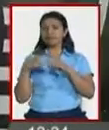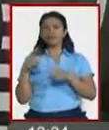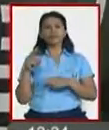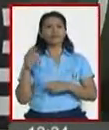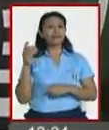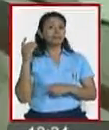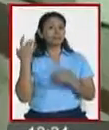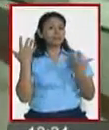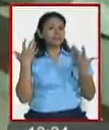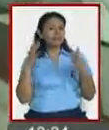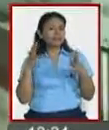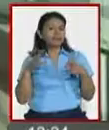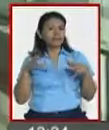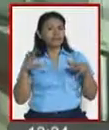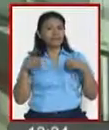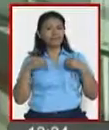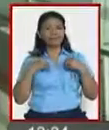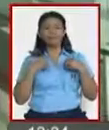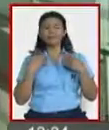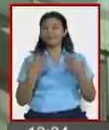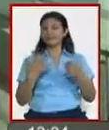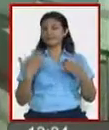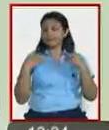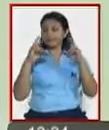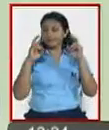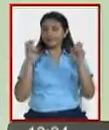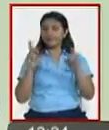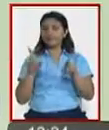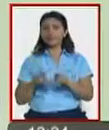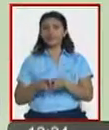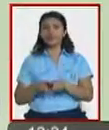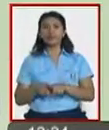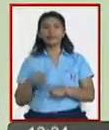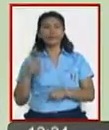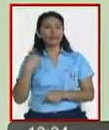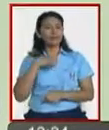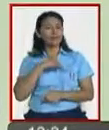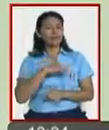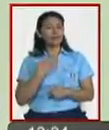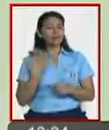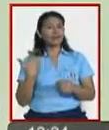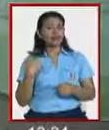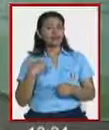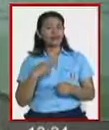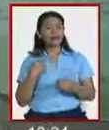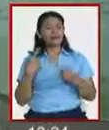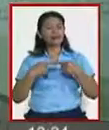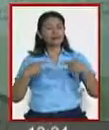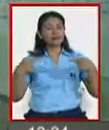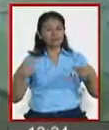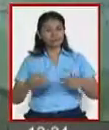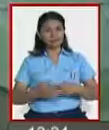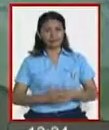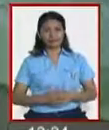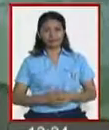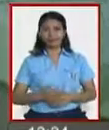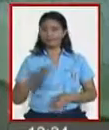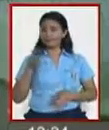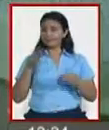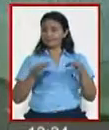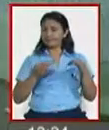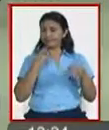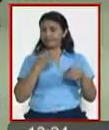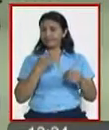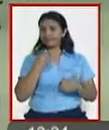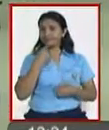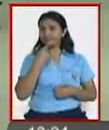los sordos. Hoy sacan realmente ese tema, pero que nosotros no estamos en desacuerdo. Lo que sí